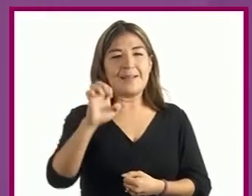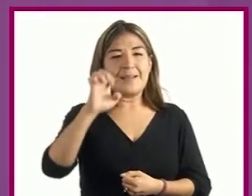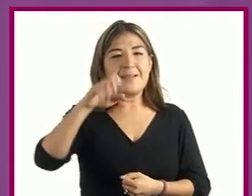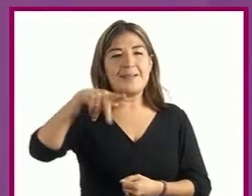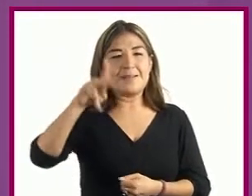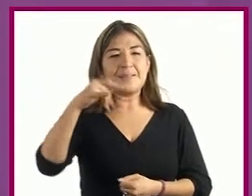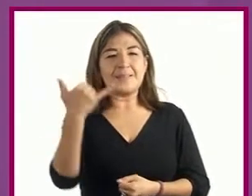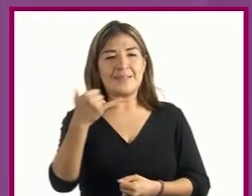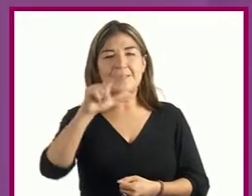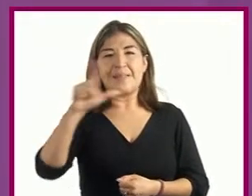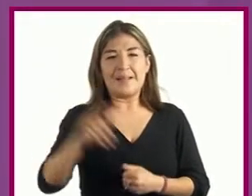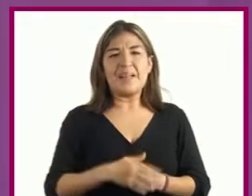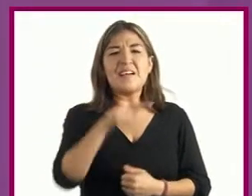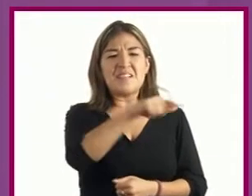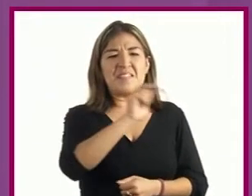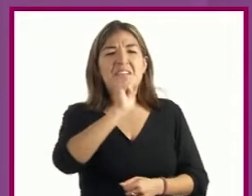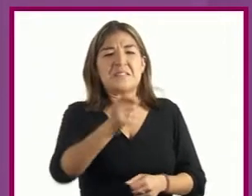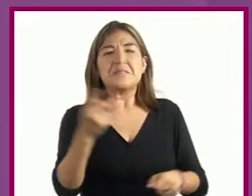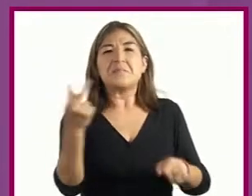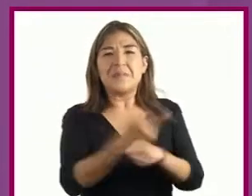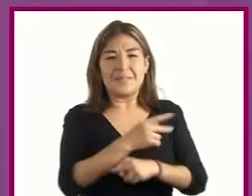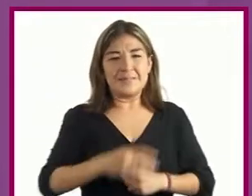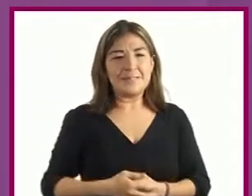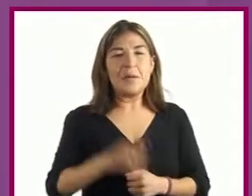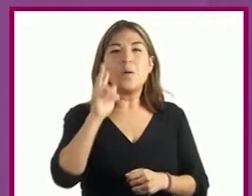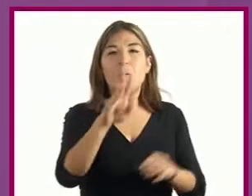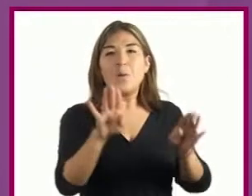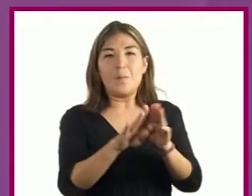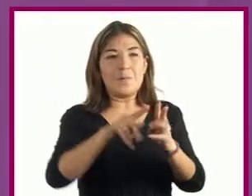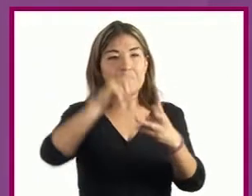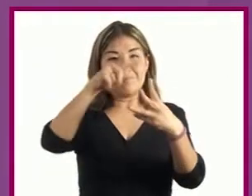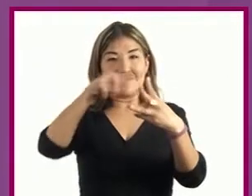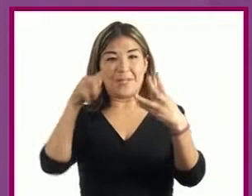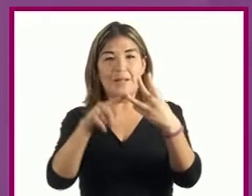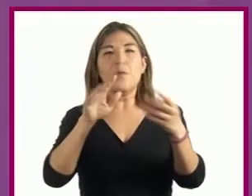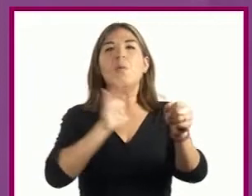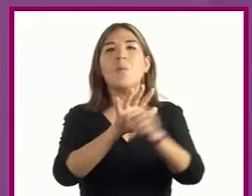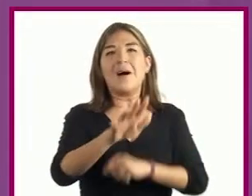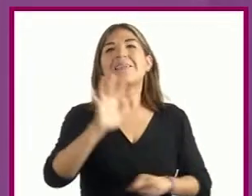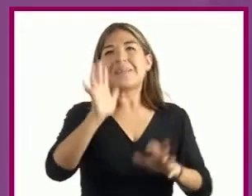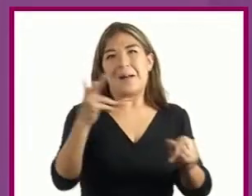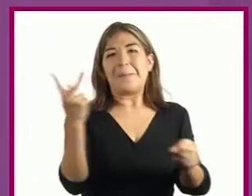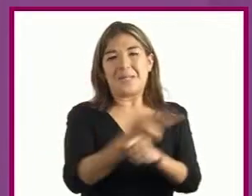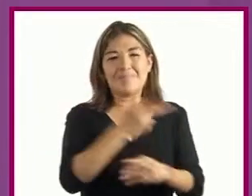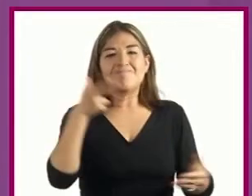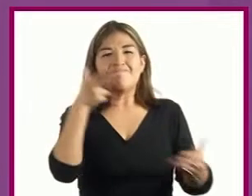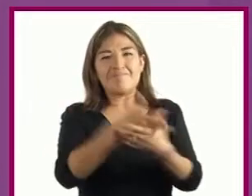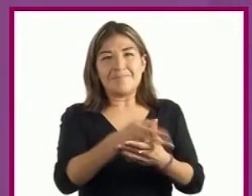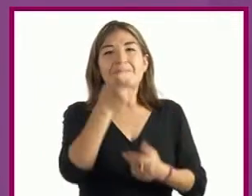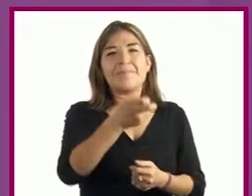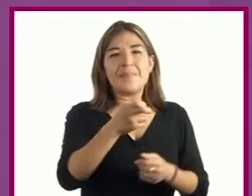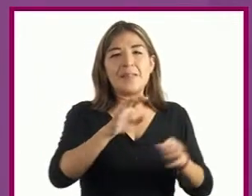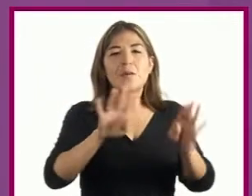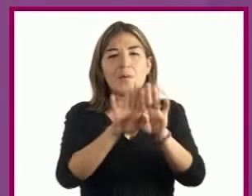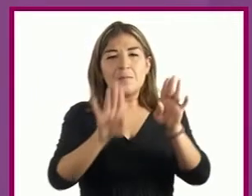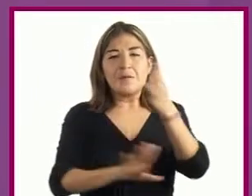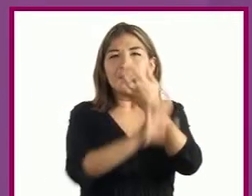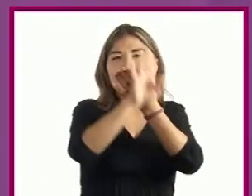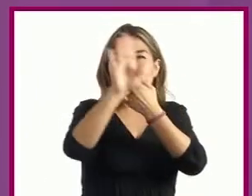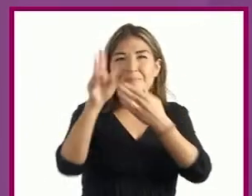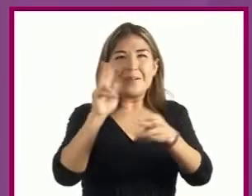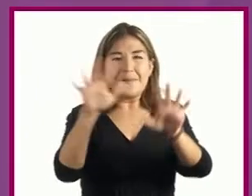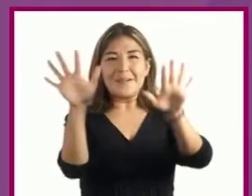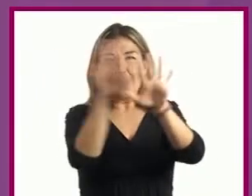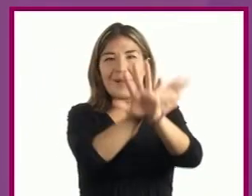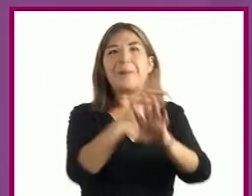acción está sucediendo, pero en las otras dos viñetas ya ha pasado, por ello las sombras son más